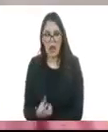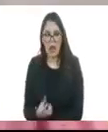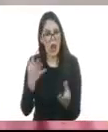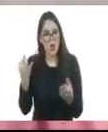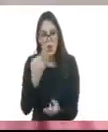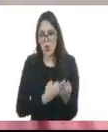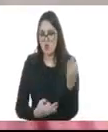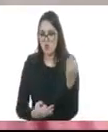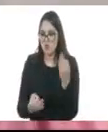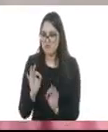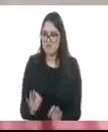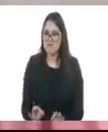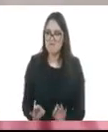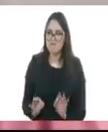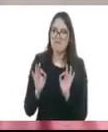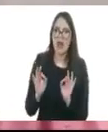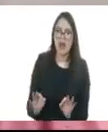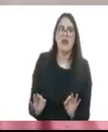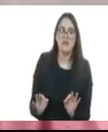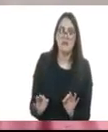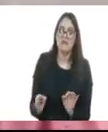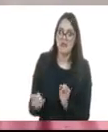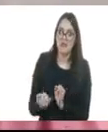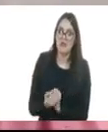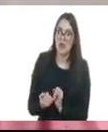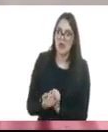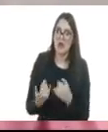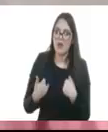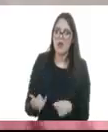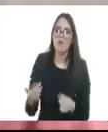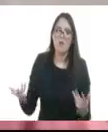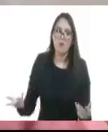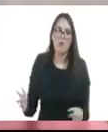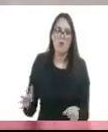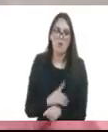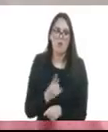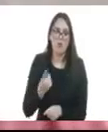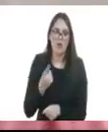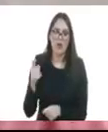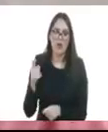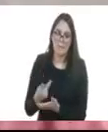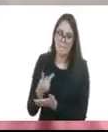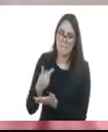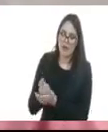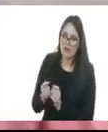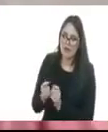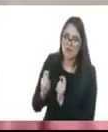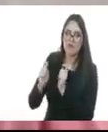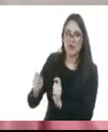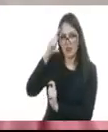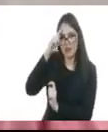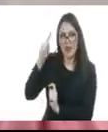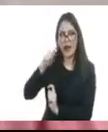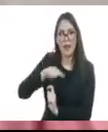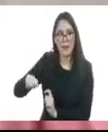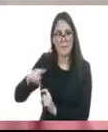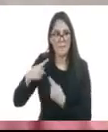digamos, del por qué se otorgó el premio a estas personas,